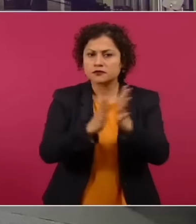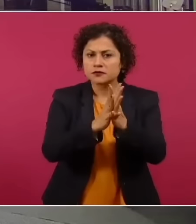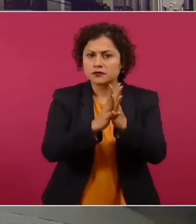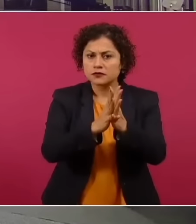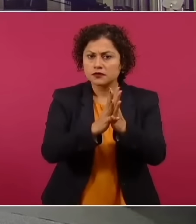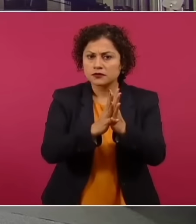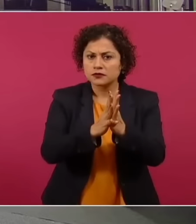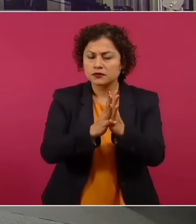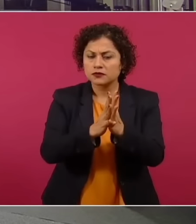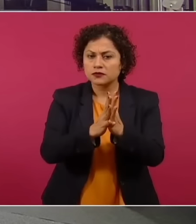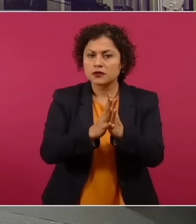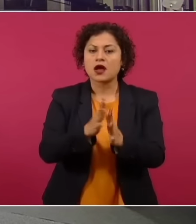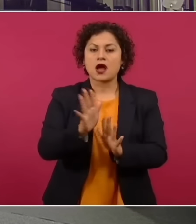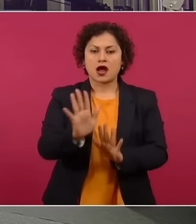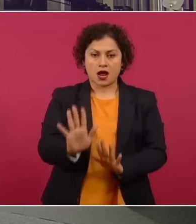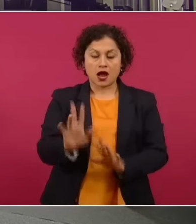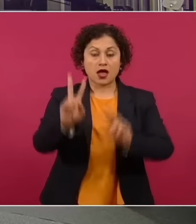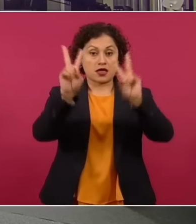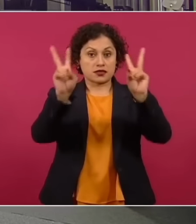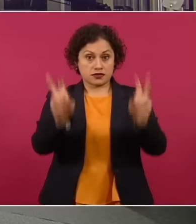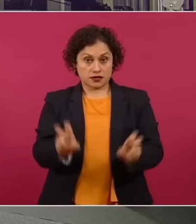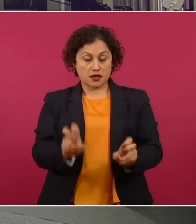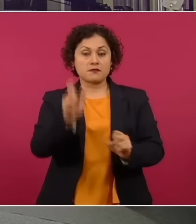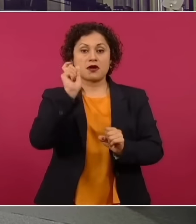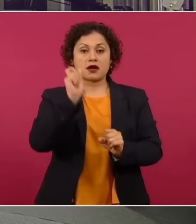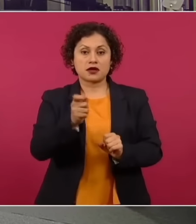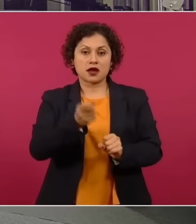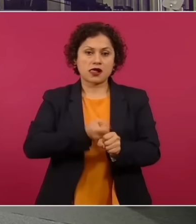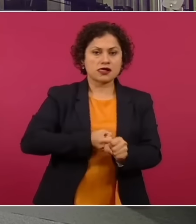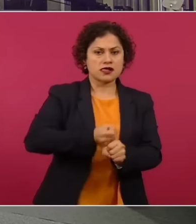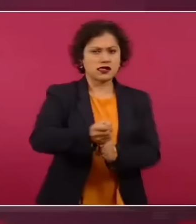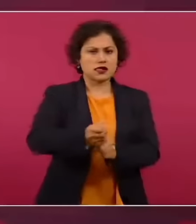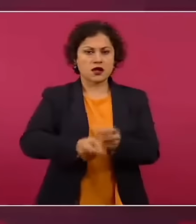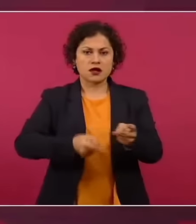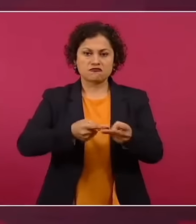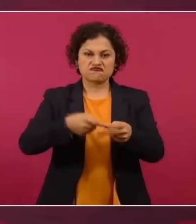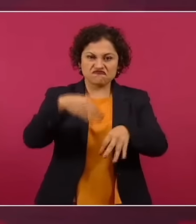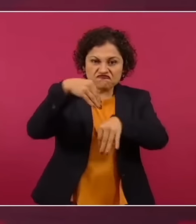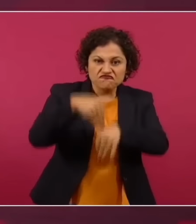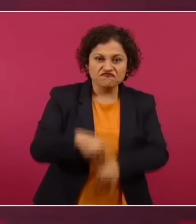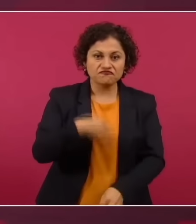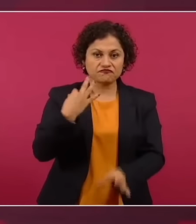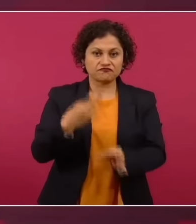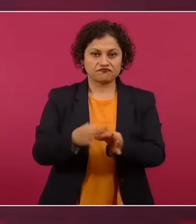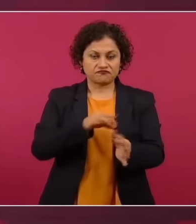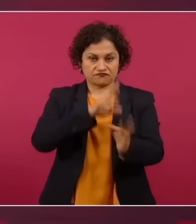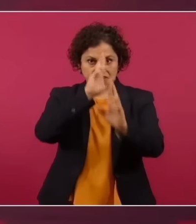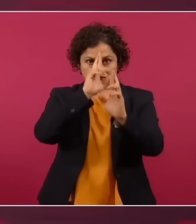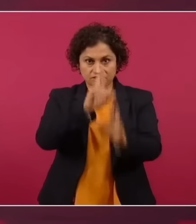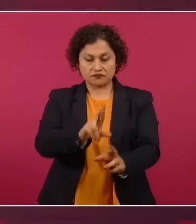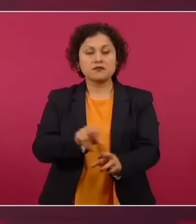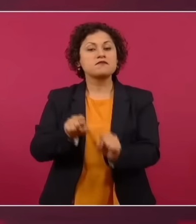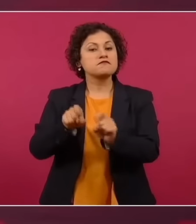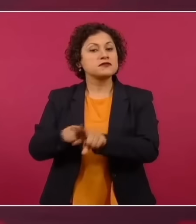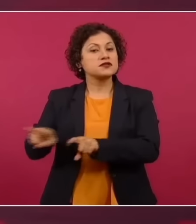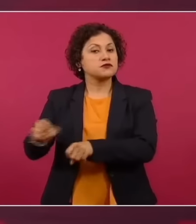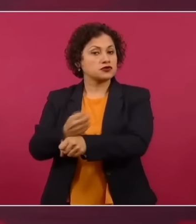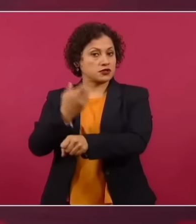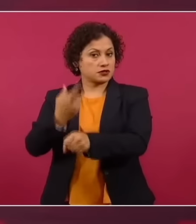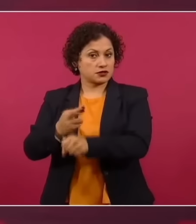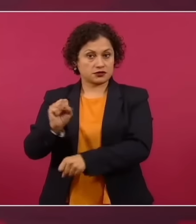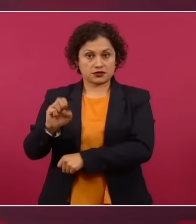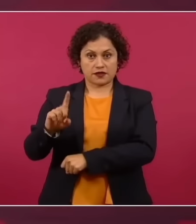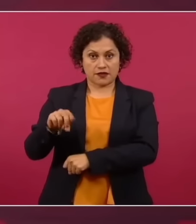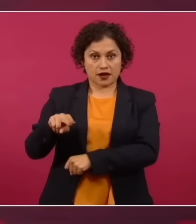tienen que ver con el uso de la fuerza, que tienen que ver con la disciplina. O sea, ya la misma Secretaría de la Defensa está actuando, o sea, en